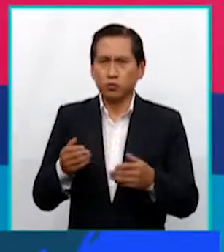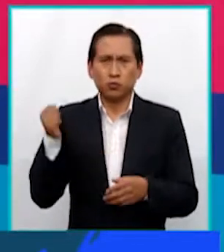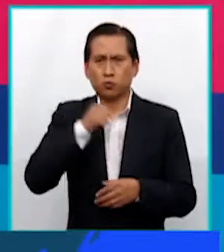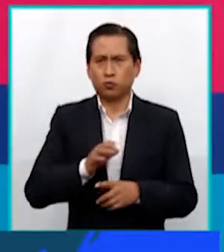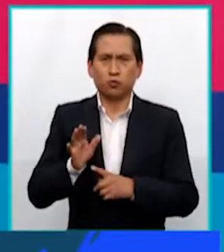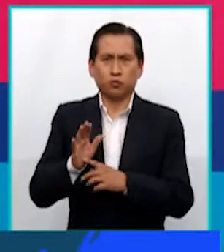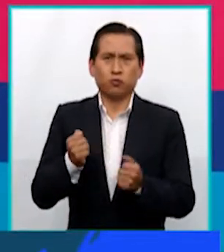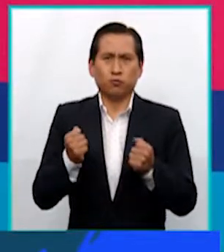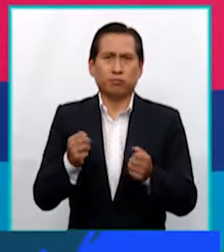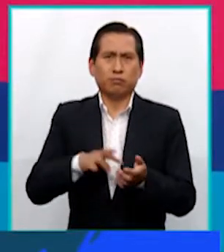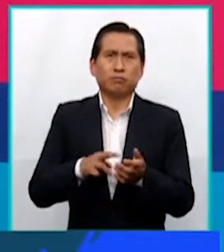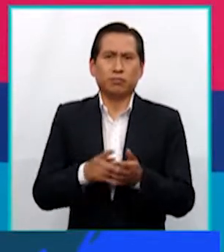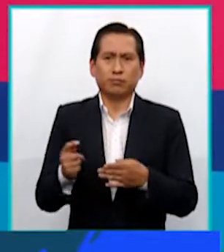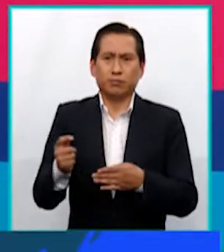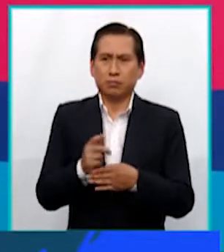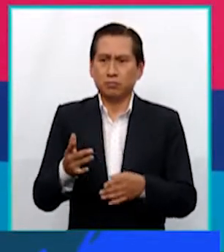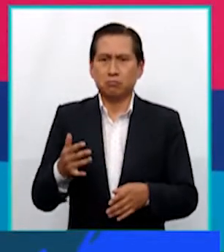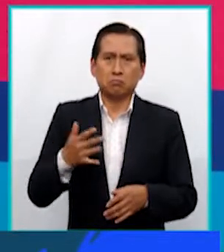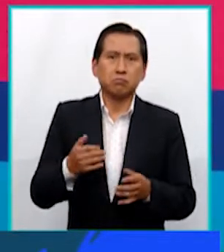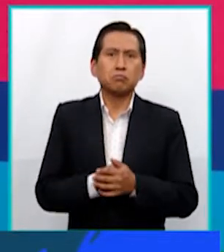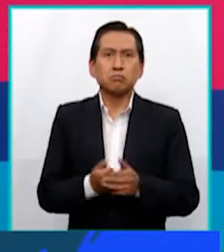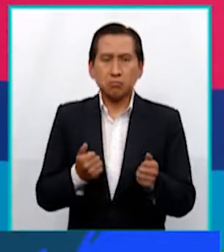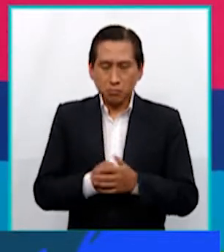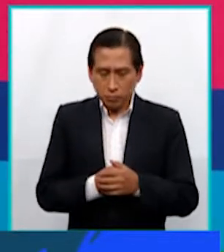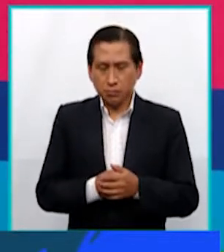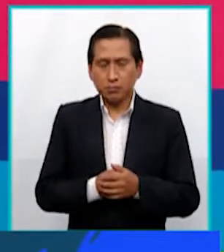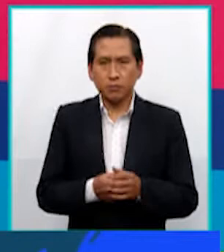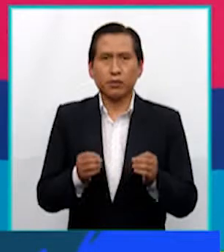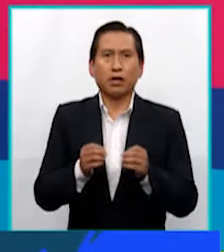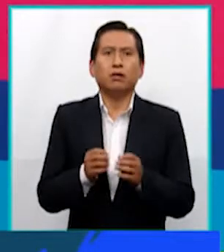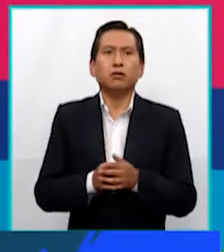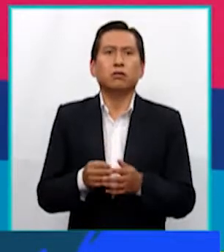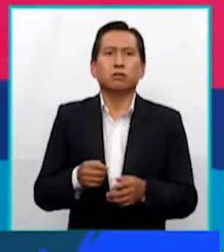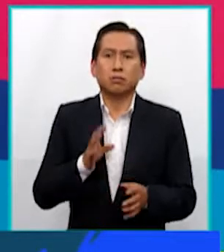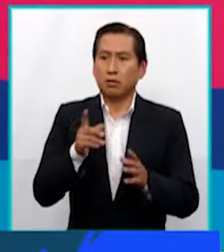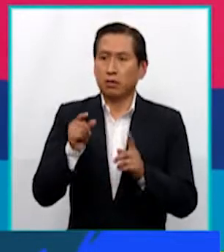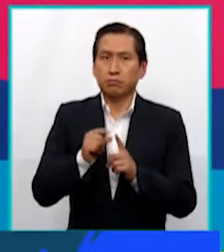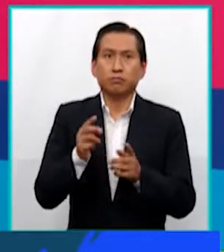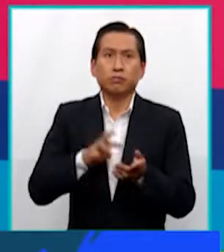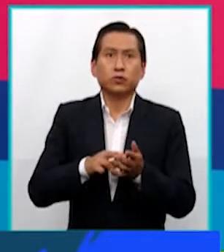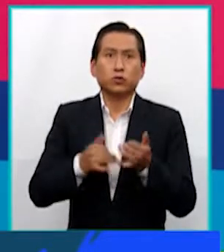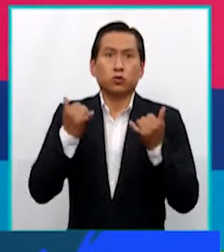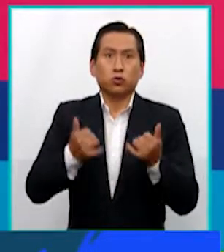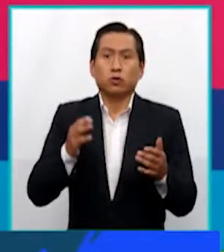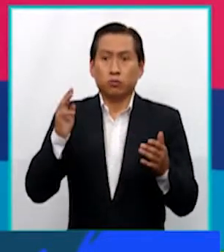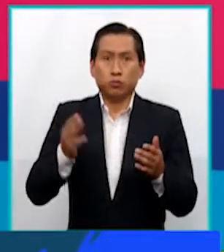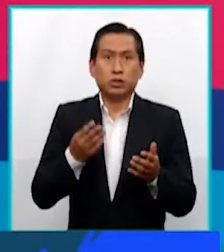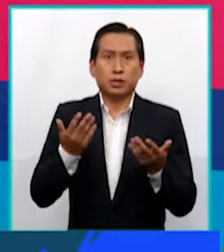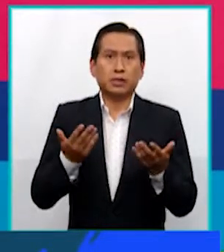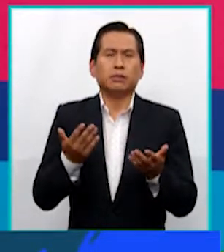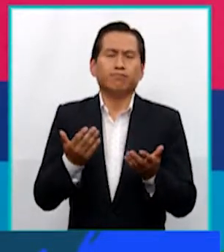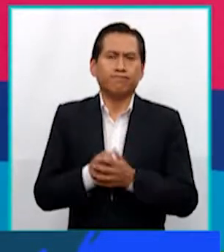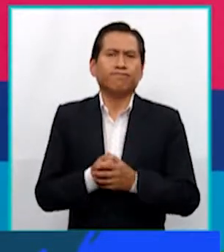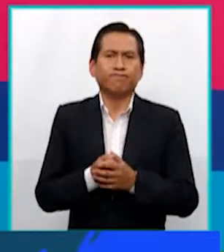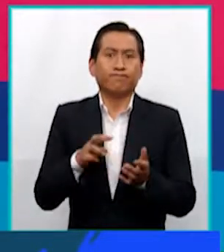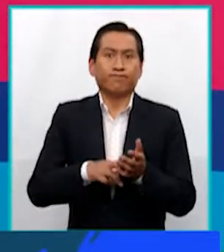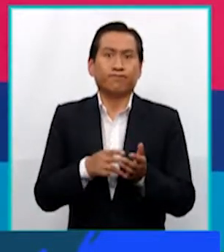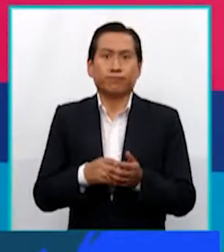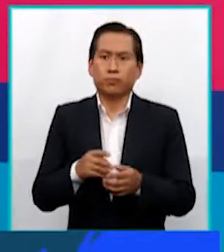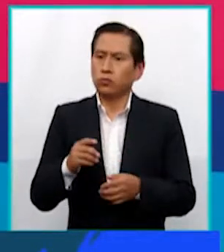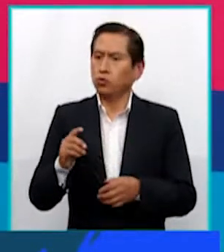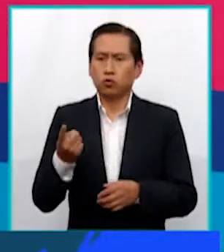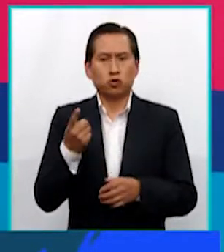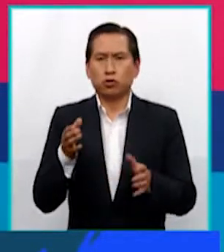full, ¿no? Es una técnica de rap. Y bueno, conforme a lo que nos decías, yo creo que hoy por hoy la música ya directamente es un solo